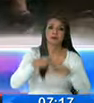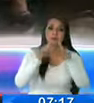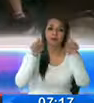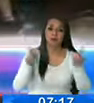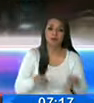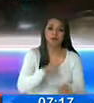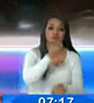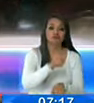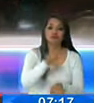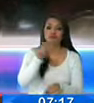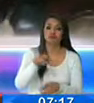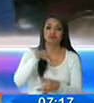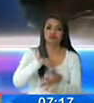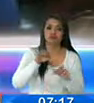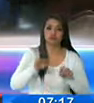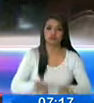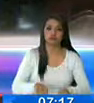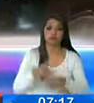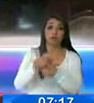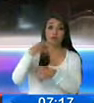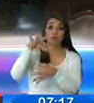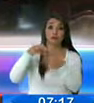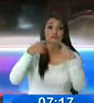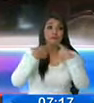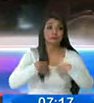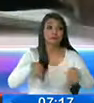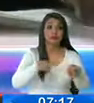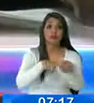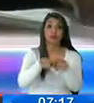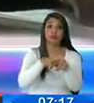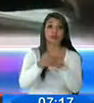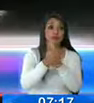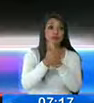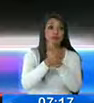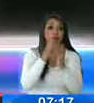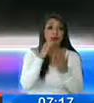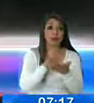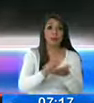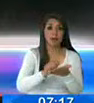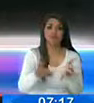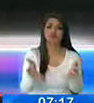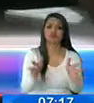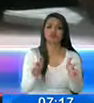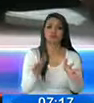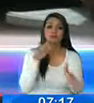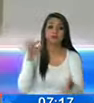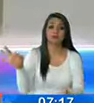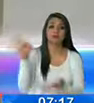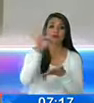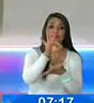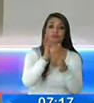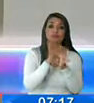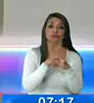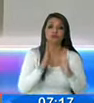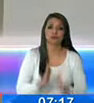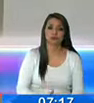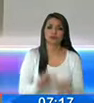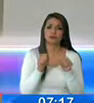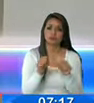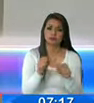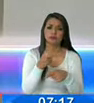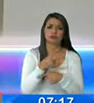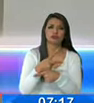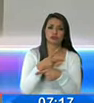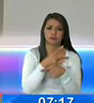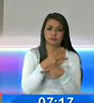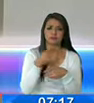popular. Quieren que el Consejo Nacional Electoral no convoque a un concurso de méritos y oposición para la designación de los funcionarios definitivos del